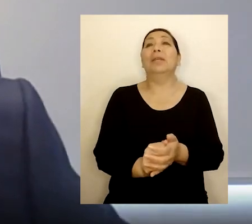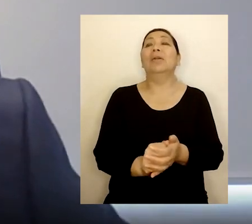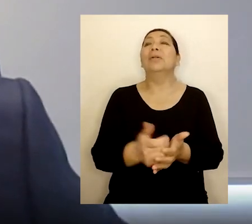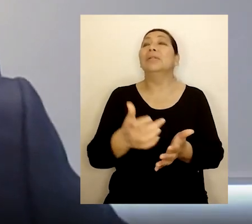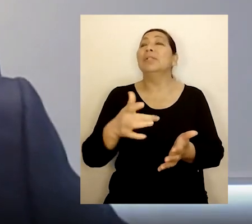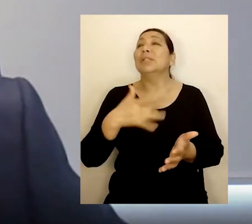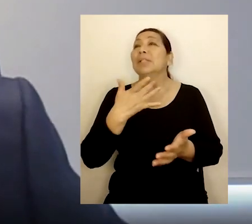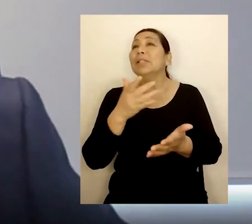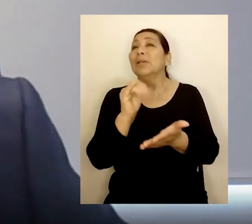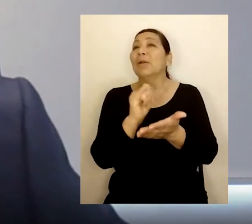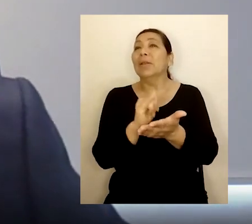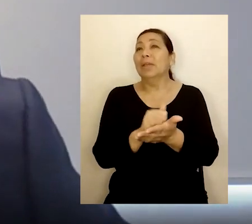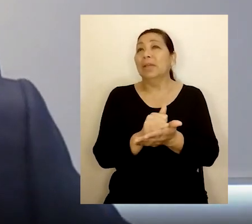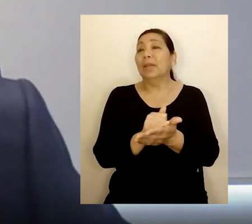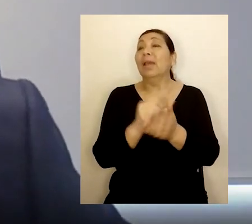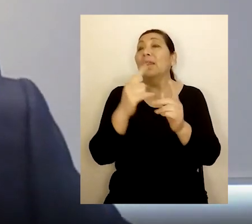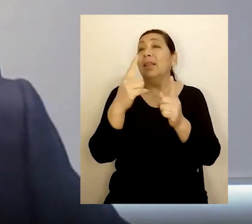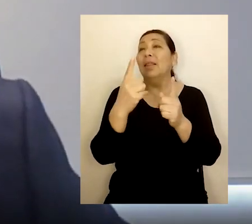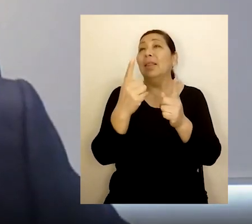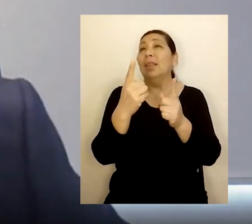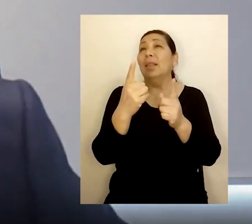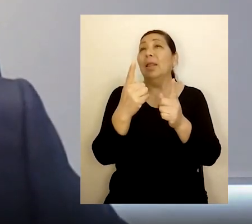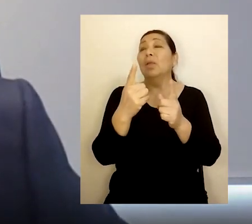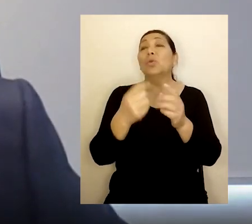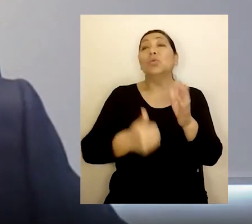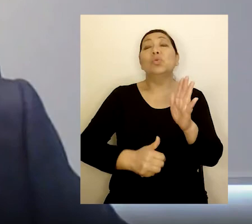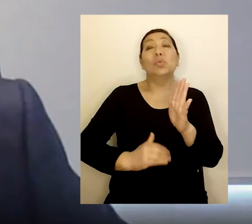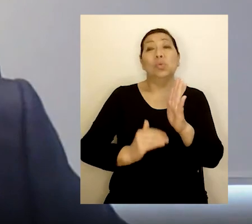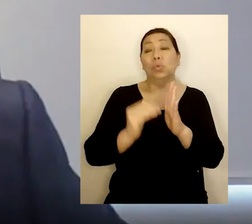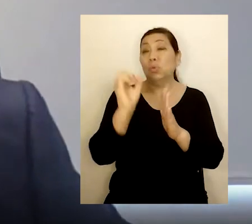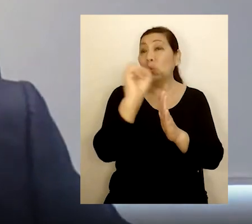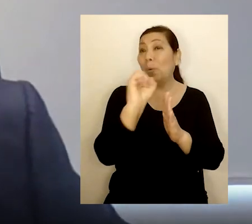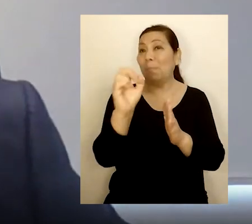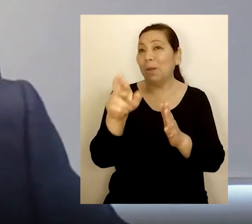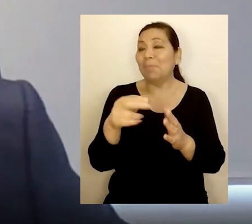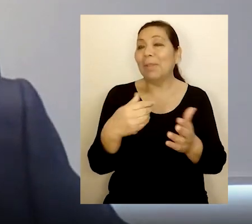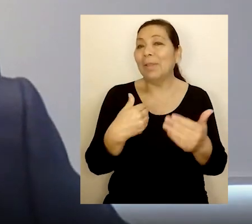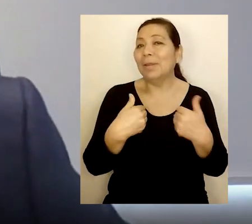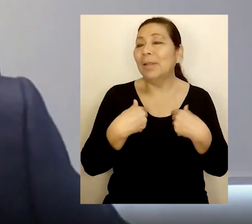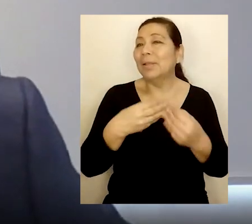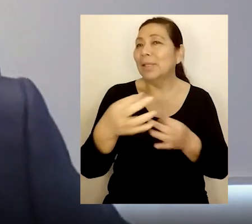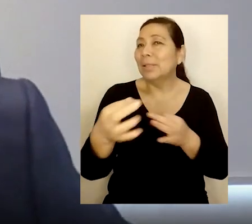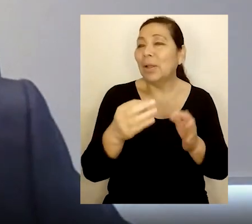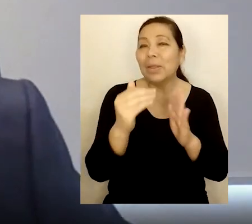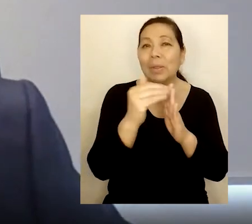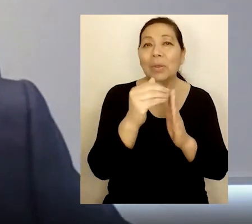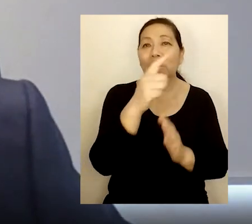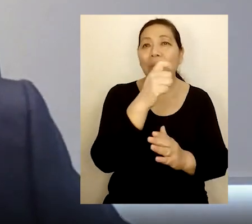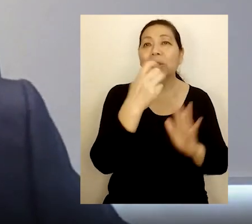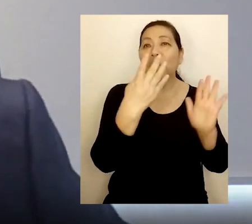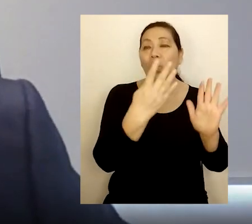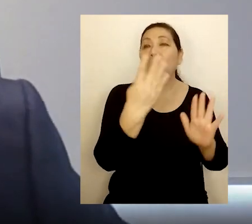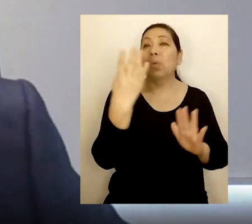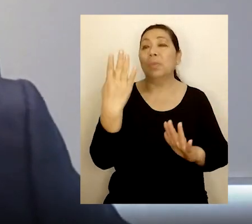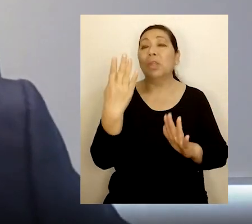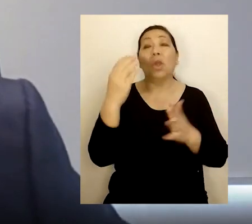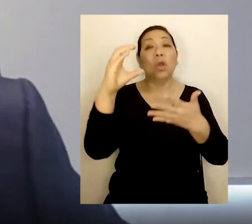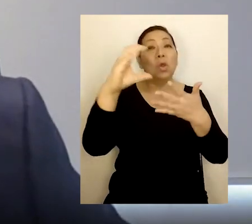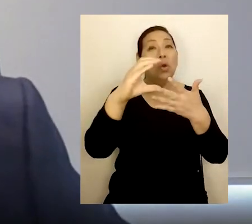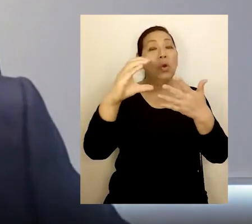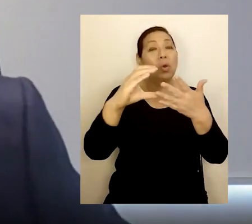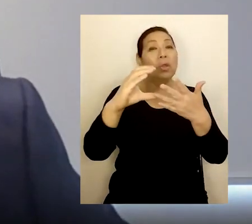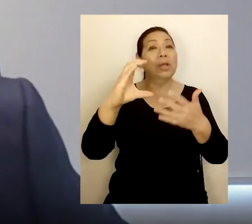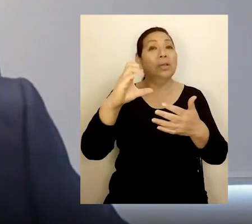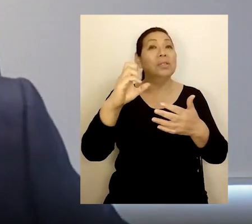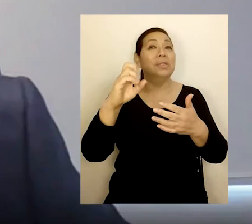el sentido de que la Corte Suprema debió aplicar el artículo 194 del Código